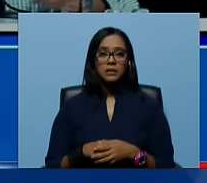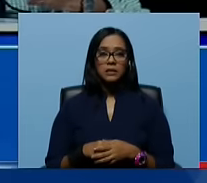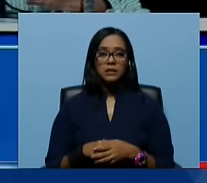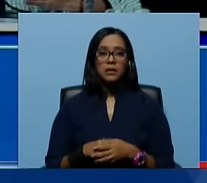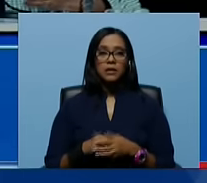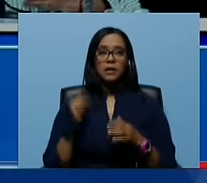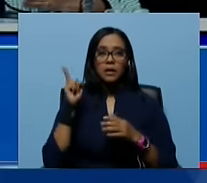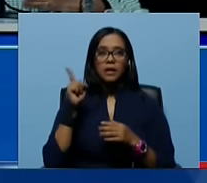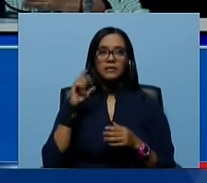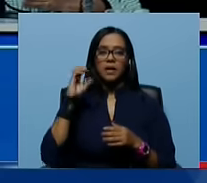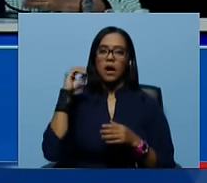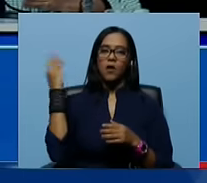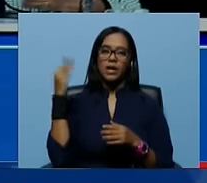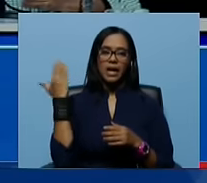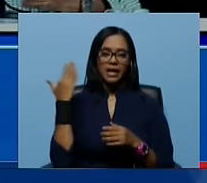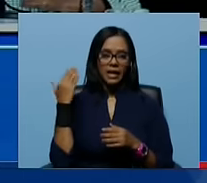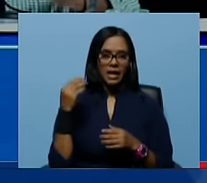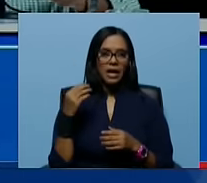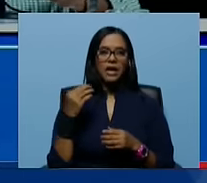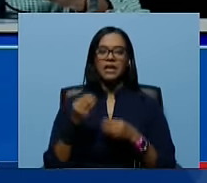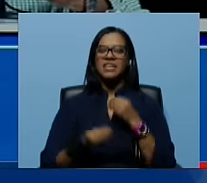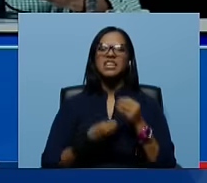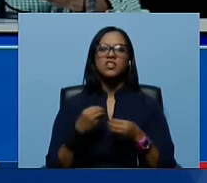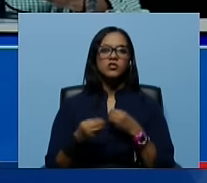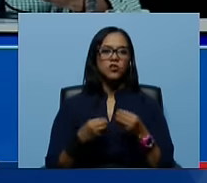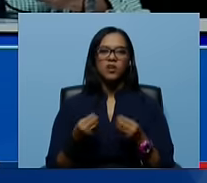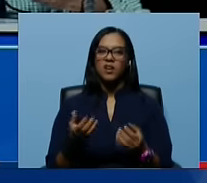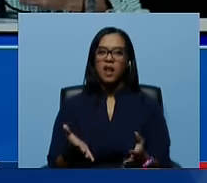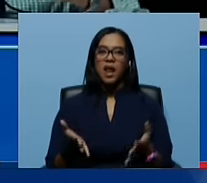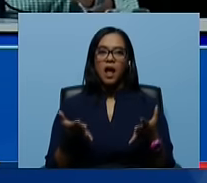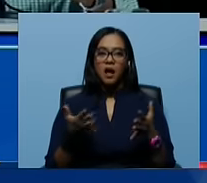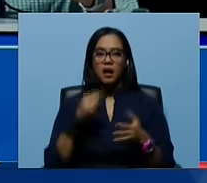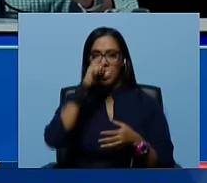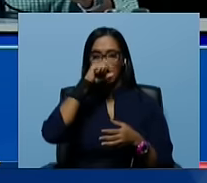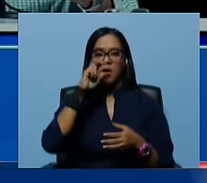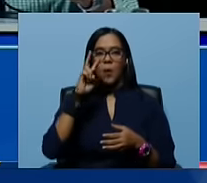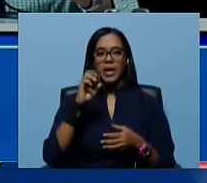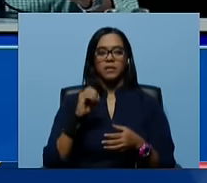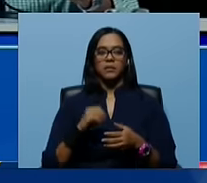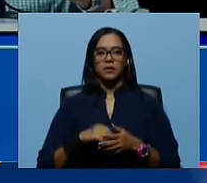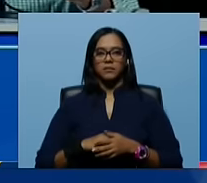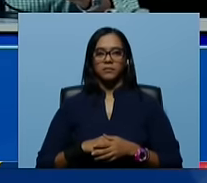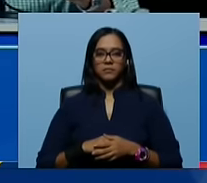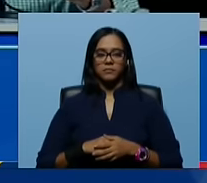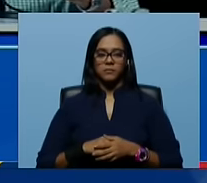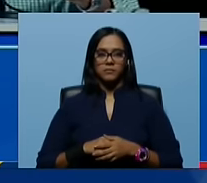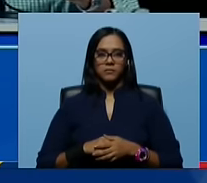Y esa oligarquía hizo lo que quiso en el siglo XX.